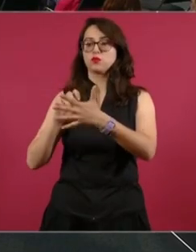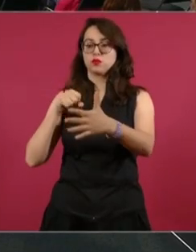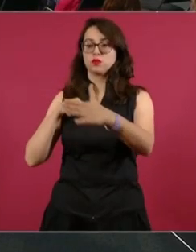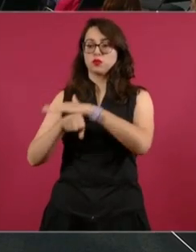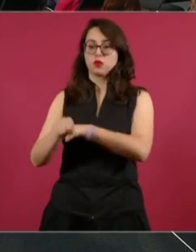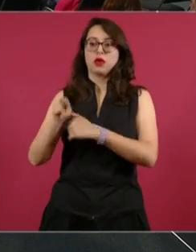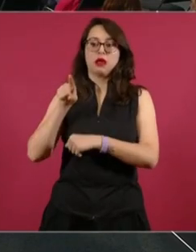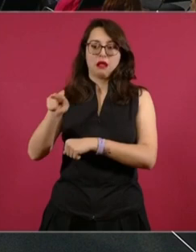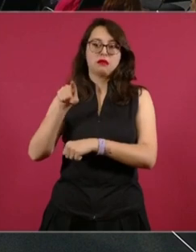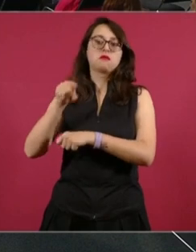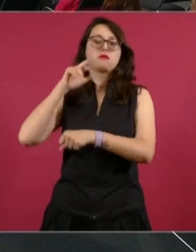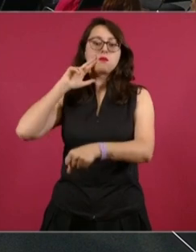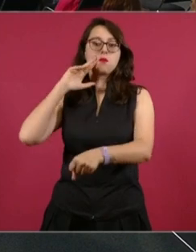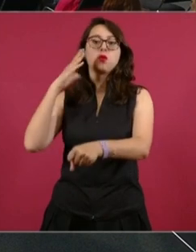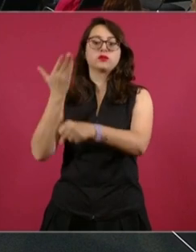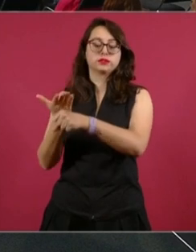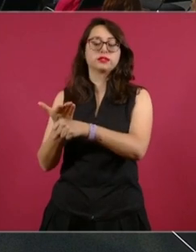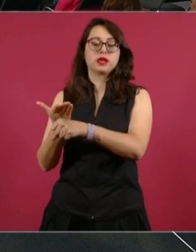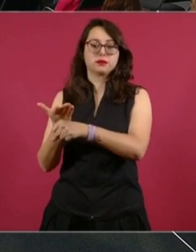encargado